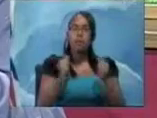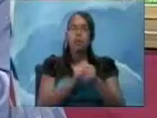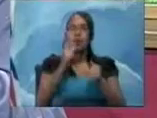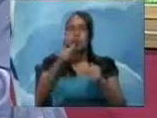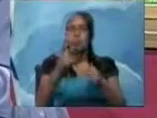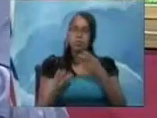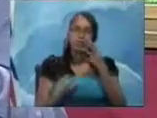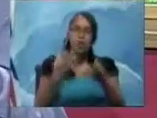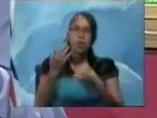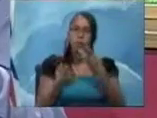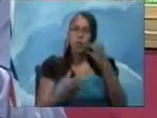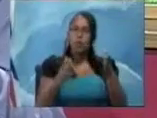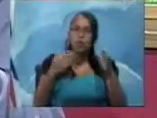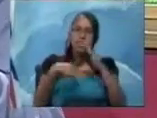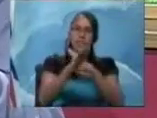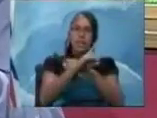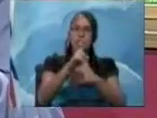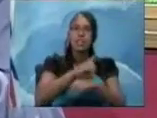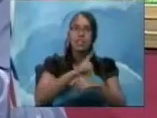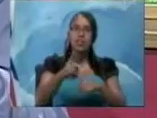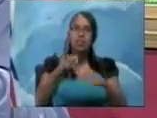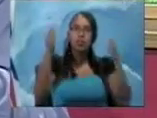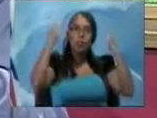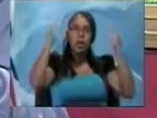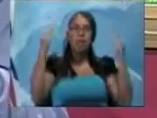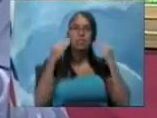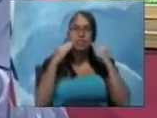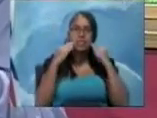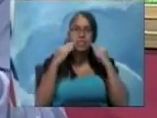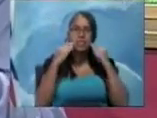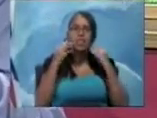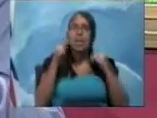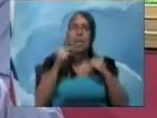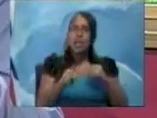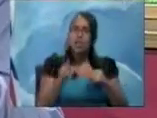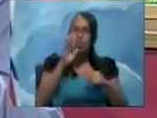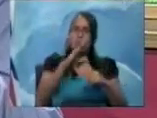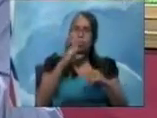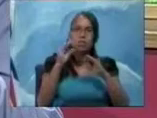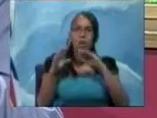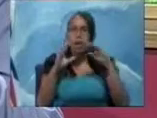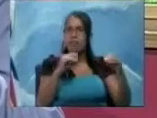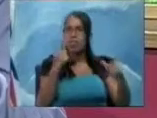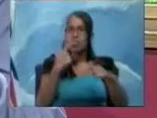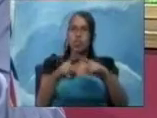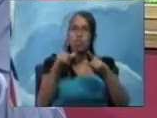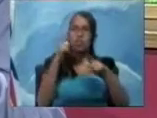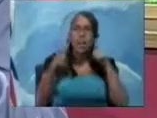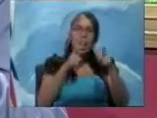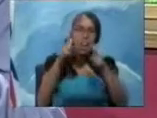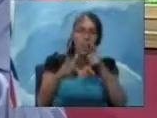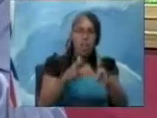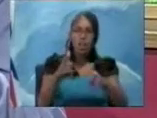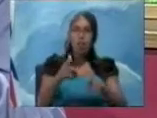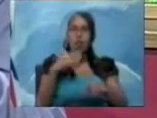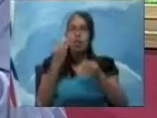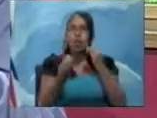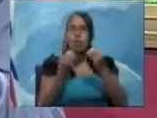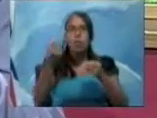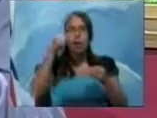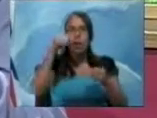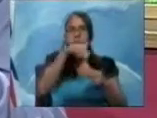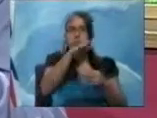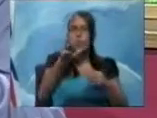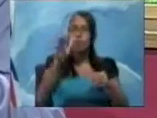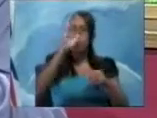de fuego salían de sus cabezas Cómo ellos estaban hablando en otras lenguas Cómo el pueblo estaba